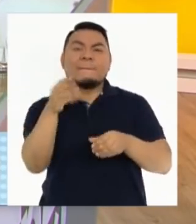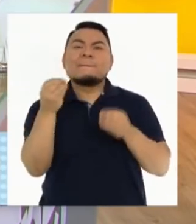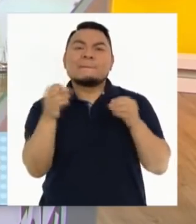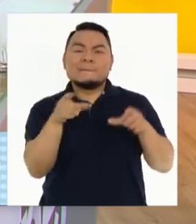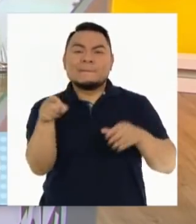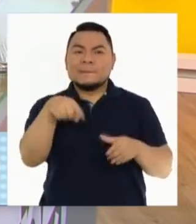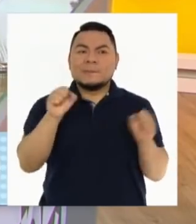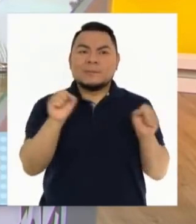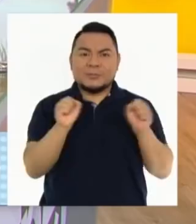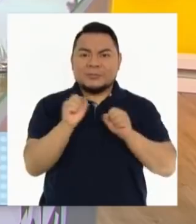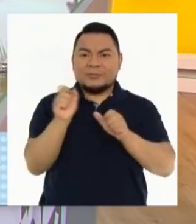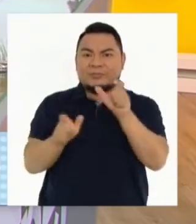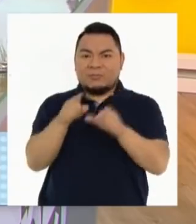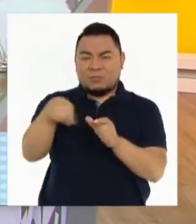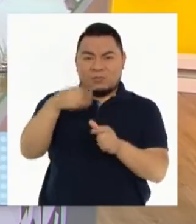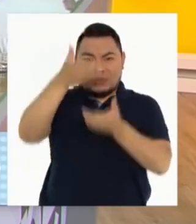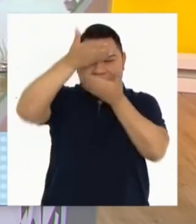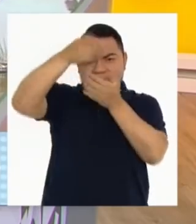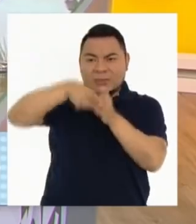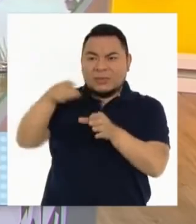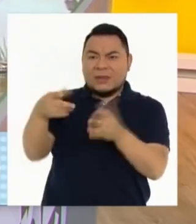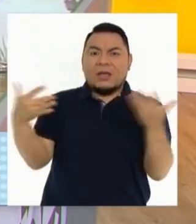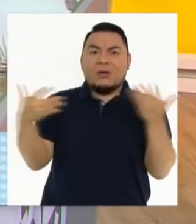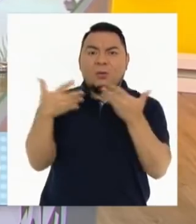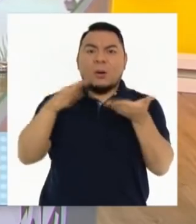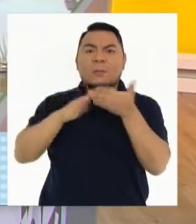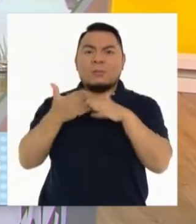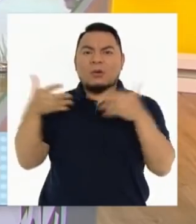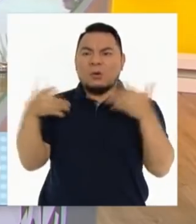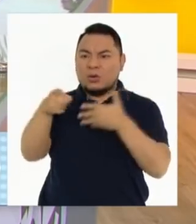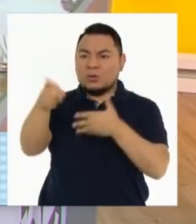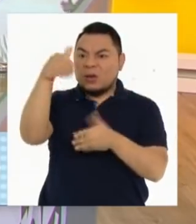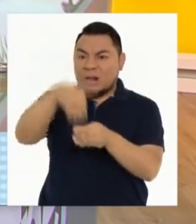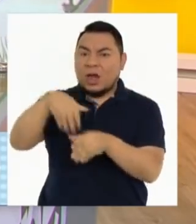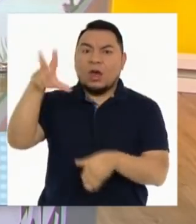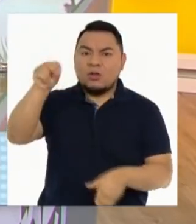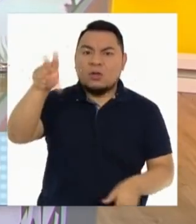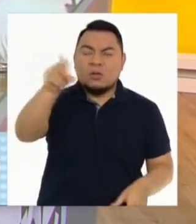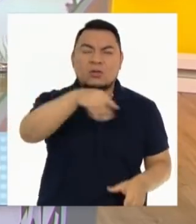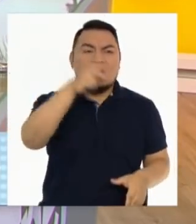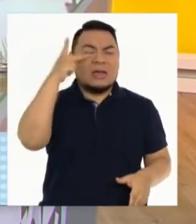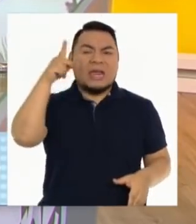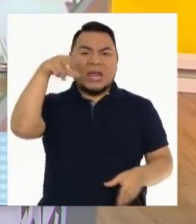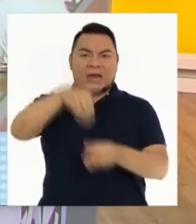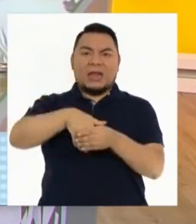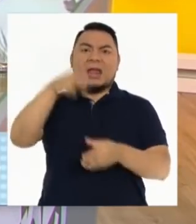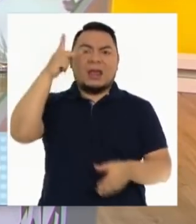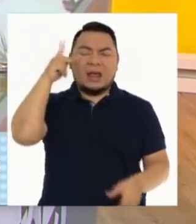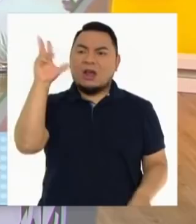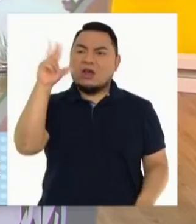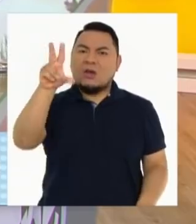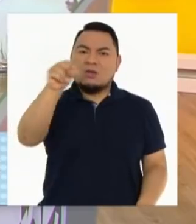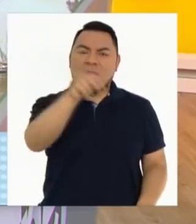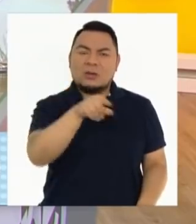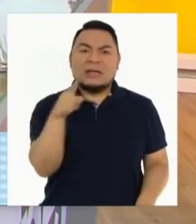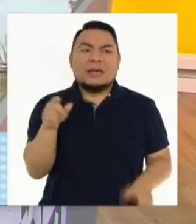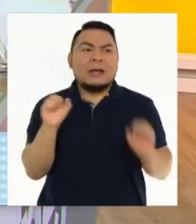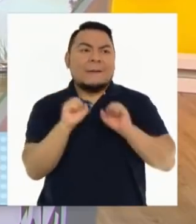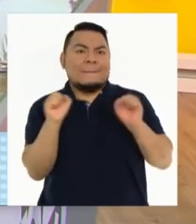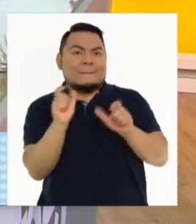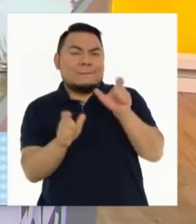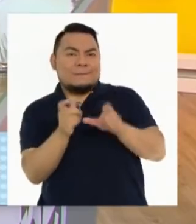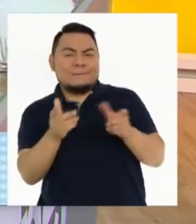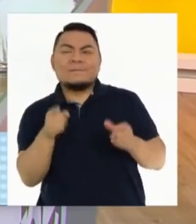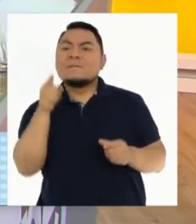estos terroristas es asustar a la población. ¿Qué medidas se van a tomar las fuerzas del orden para garantizar los comicios del